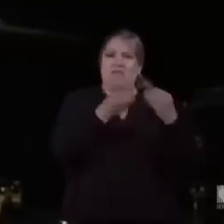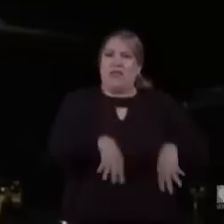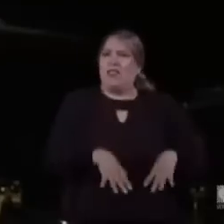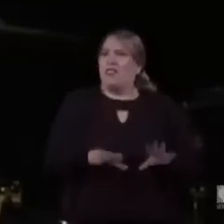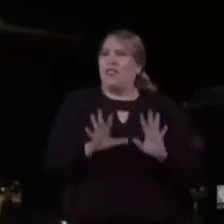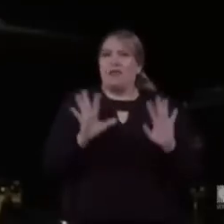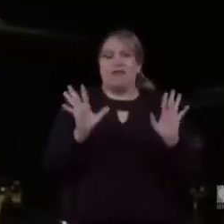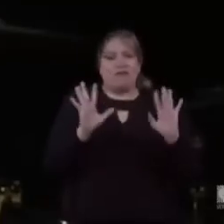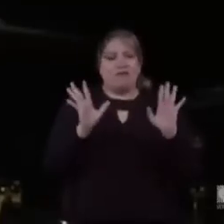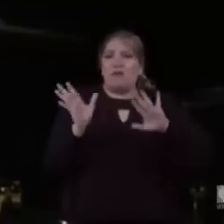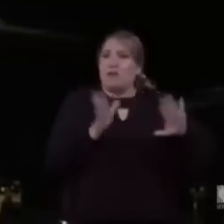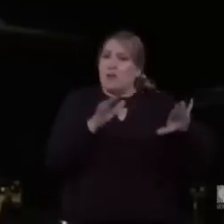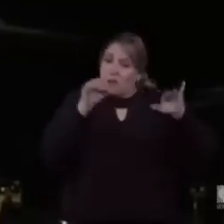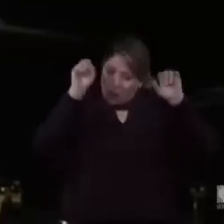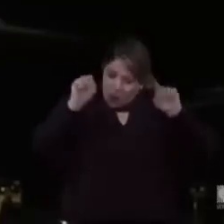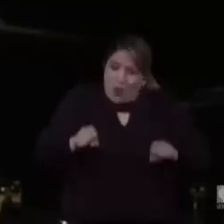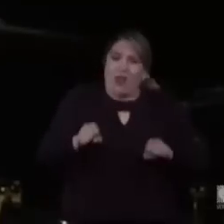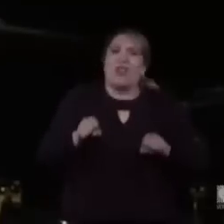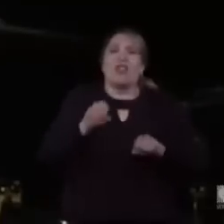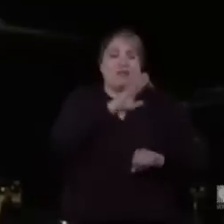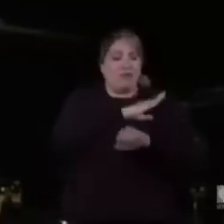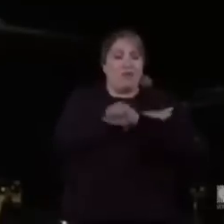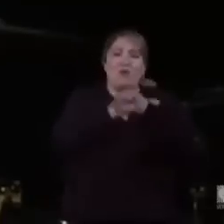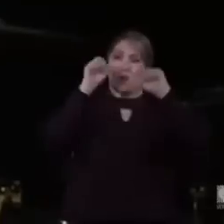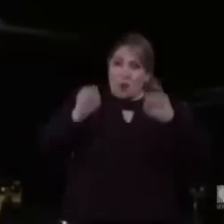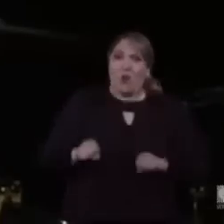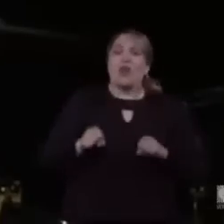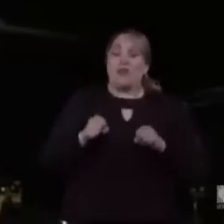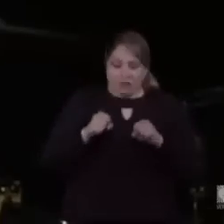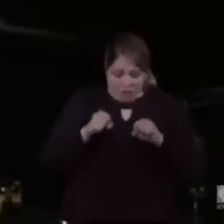Lo podemos hacer, lo vamos a hacer.